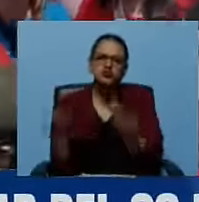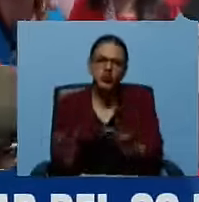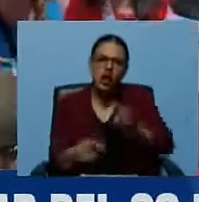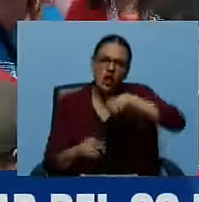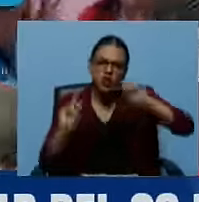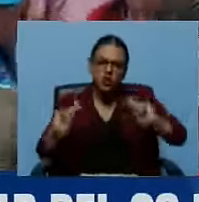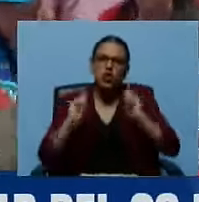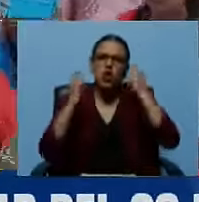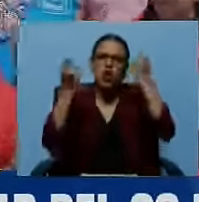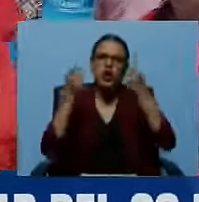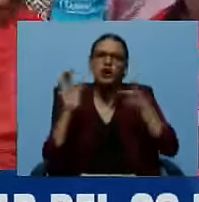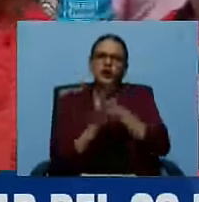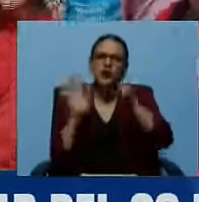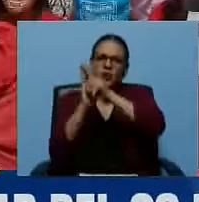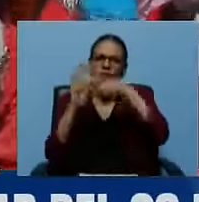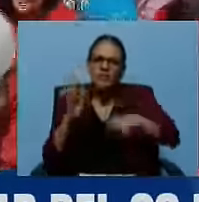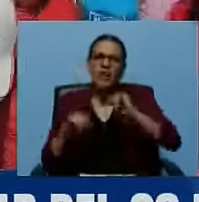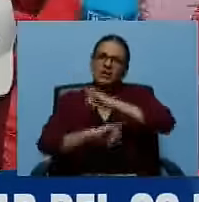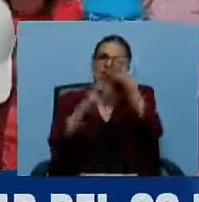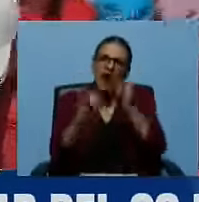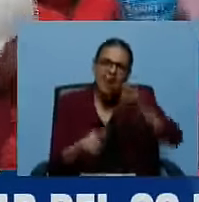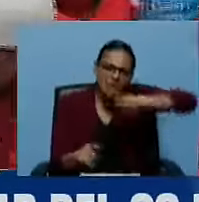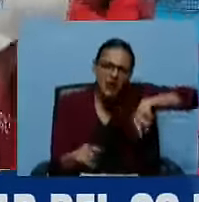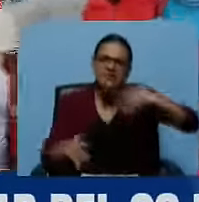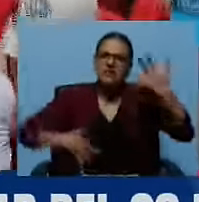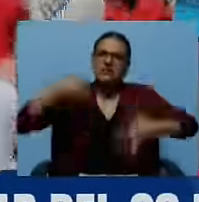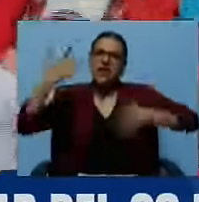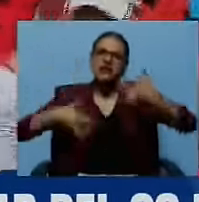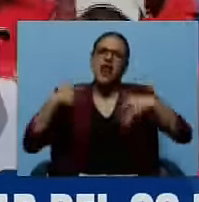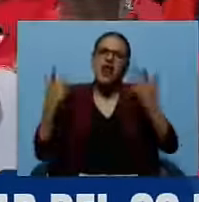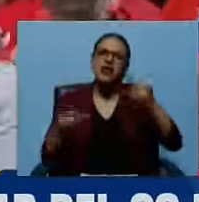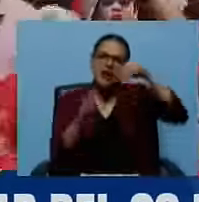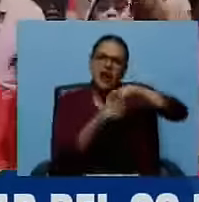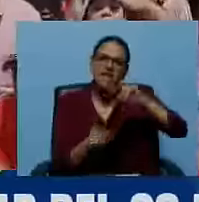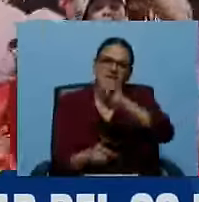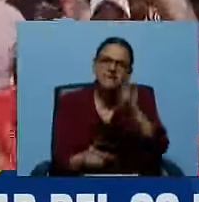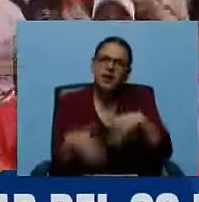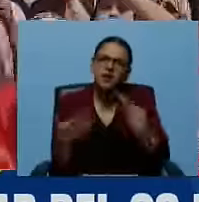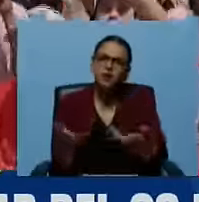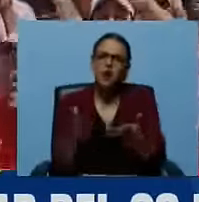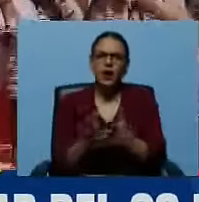Vamos consolidando el derecho a la felicidad, a la alegría de Venezuela.